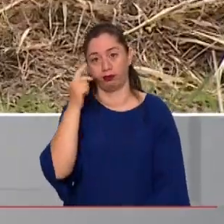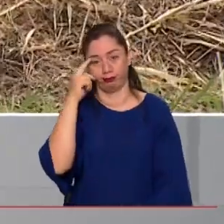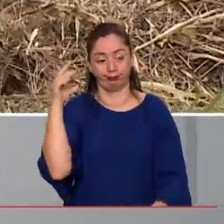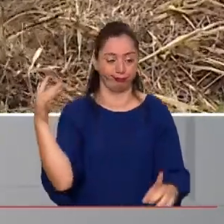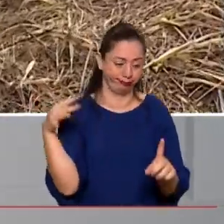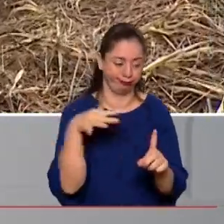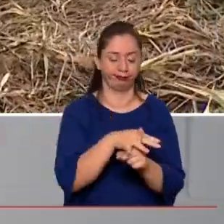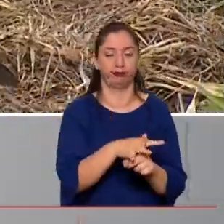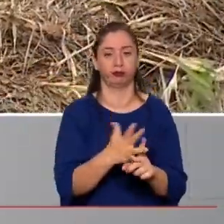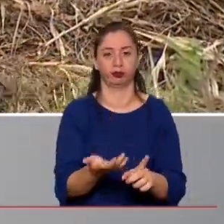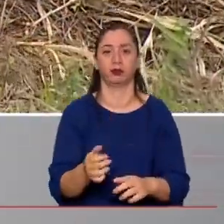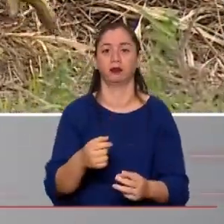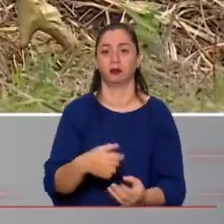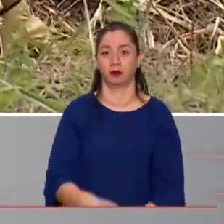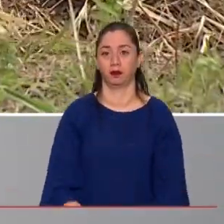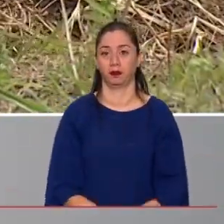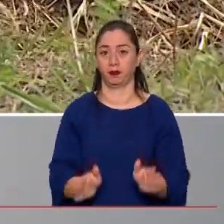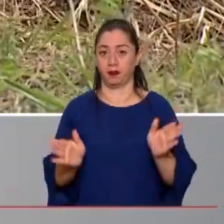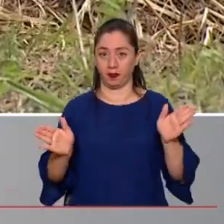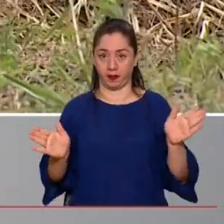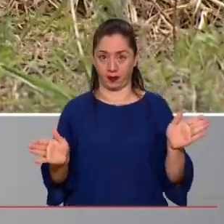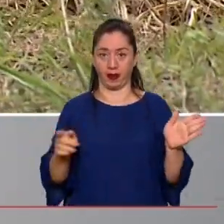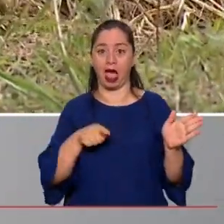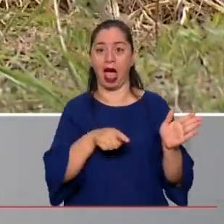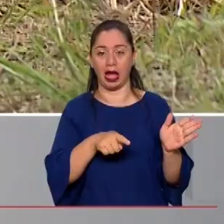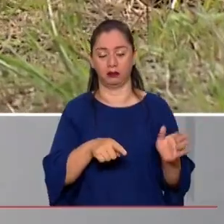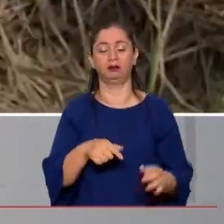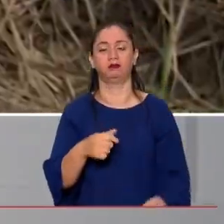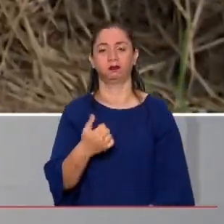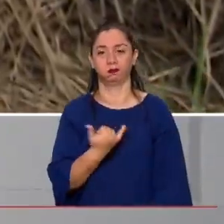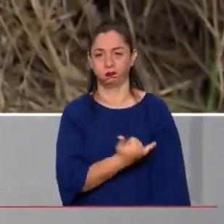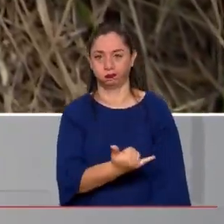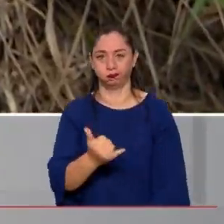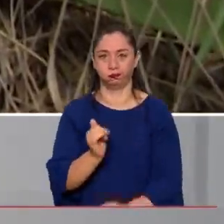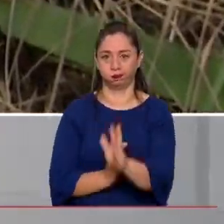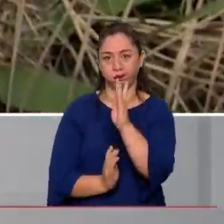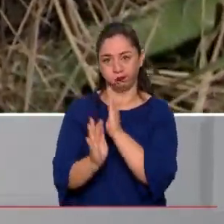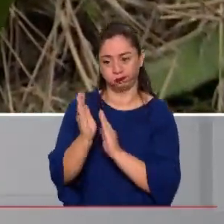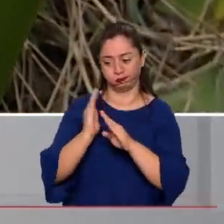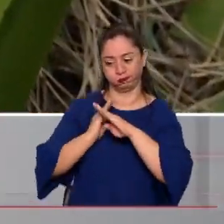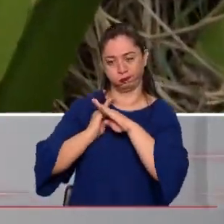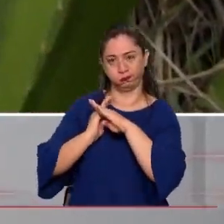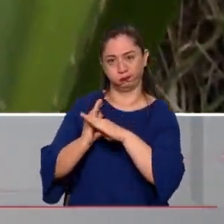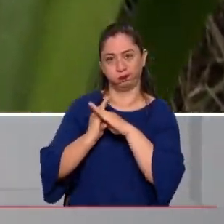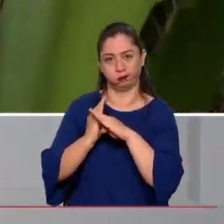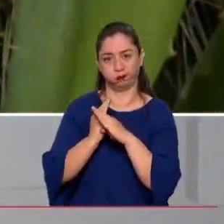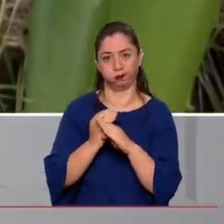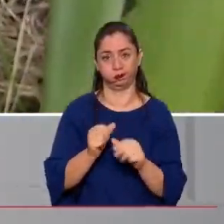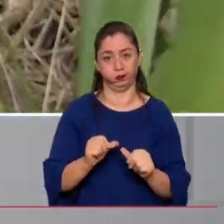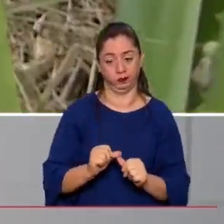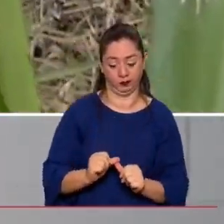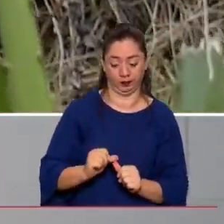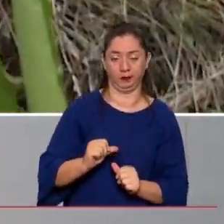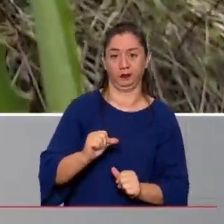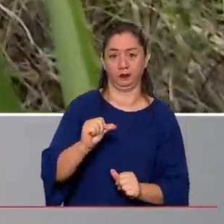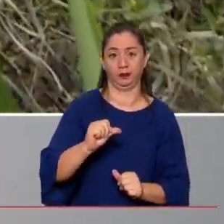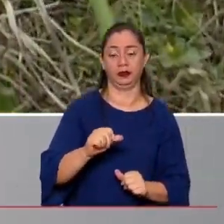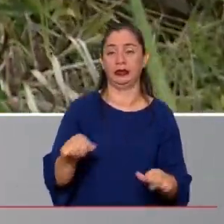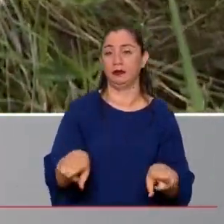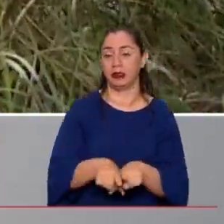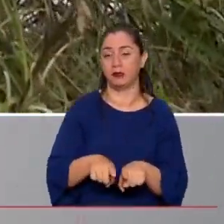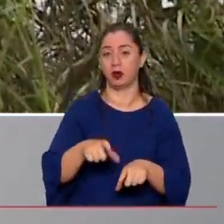eso lugares como el emblemático Cerro de Cristo Rey tendrán contra las conflagraciones una barrera natural del tamaño de 16 canchas de